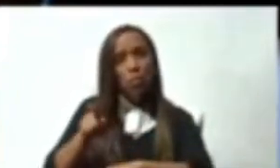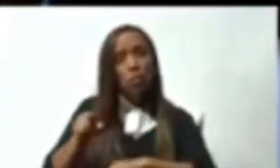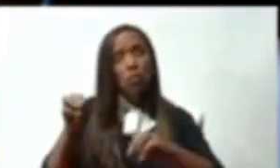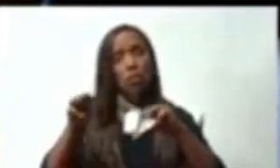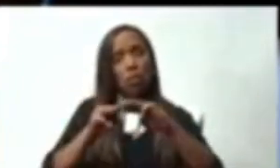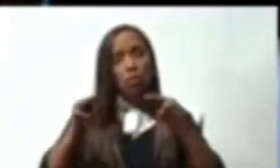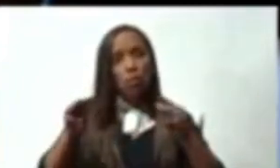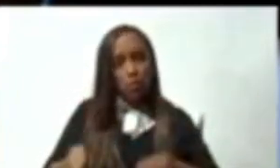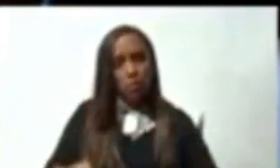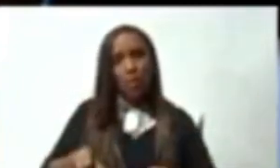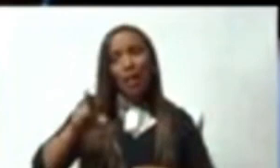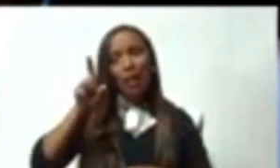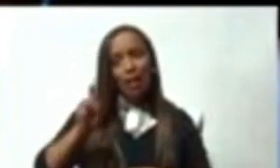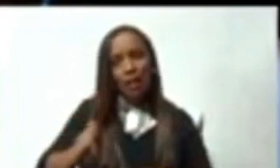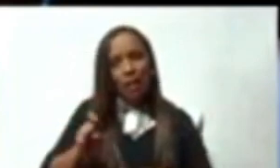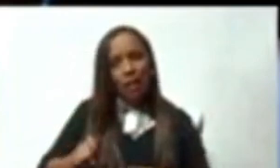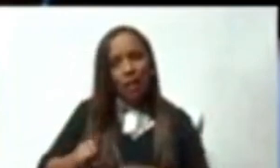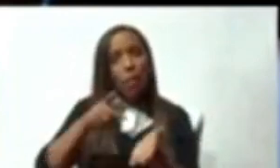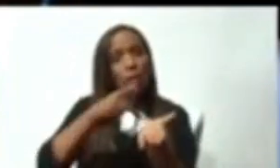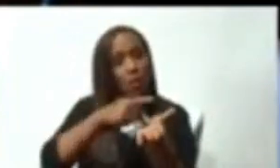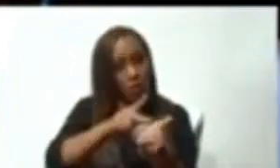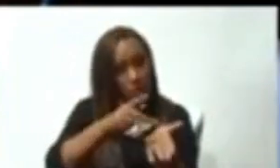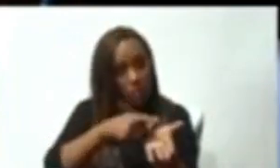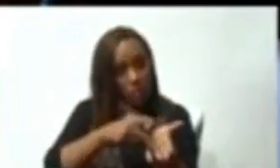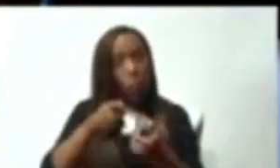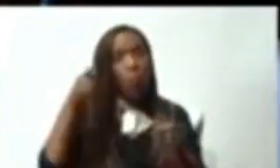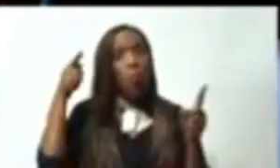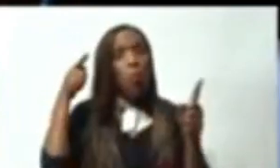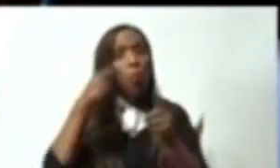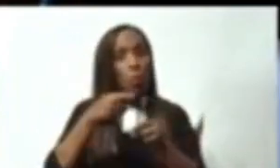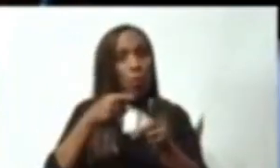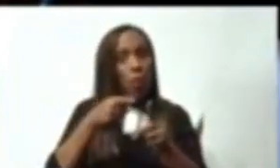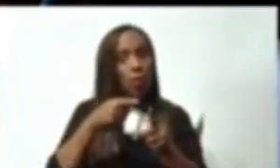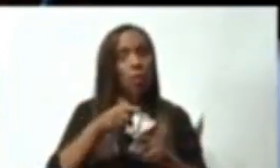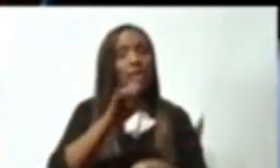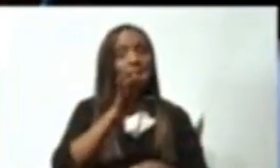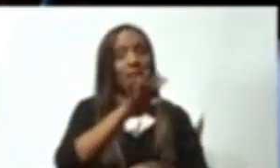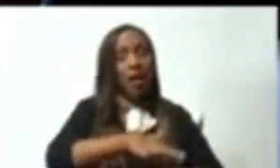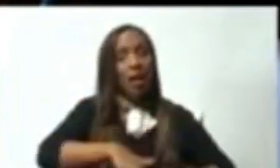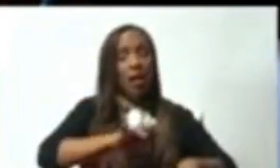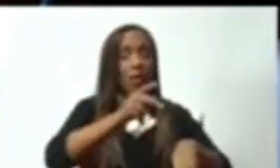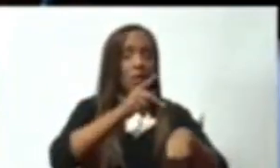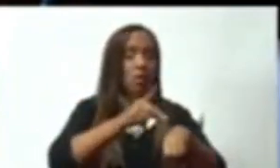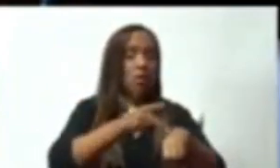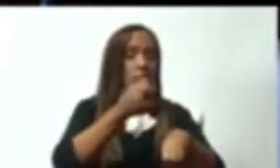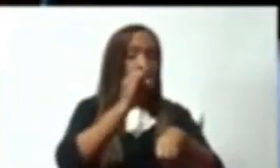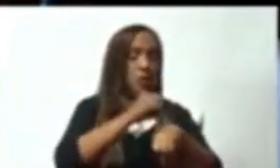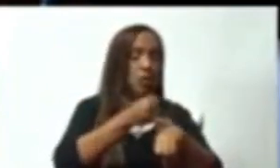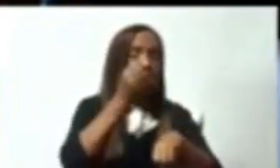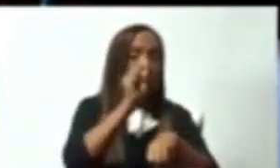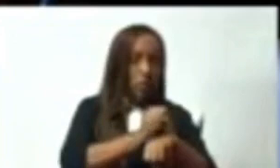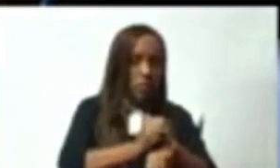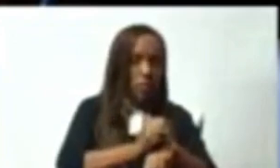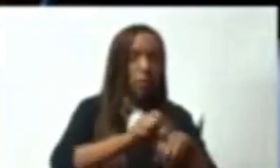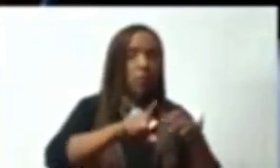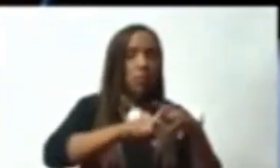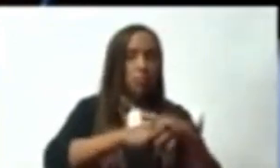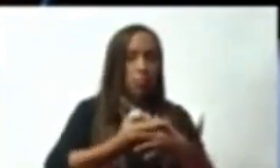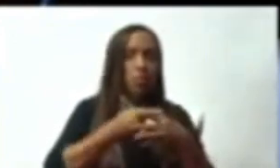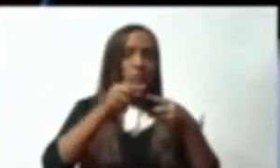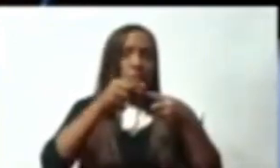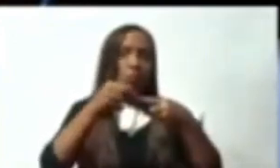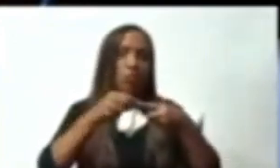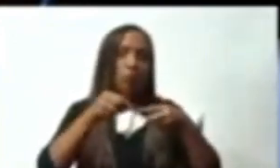Juan para que se inicie en un momento apropiado la siembra de habichuela en el Valle de San